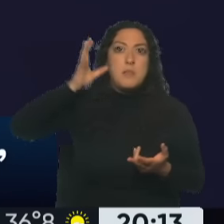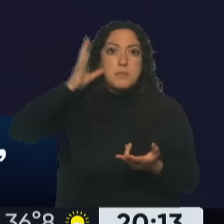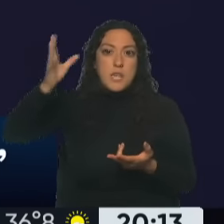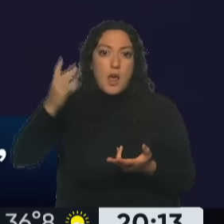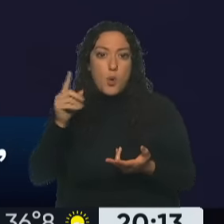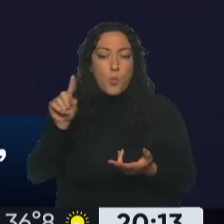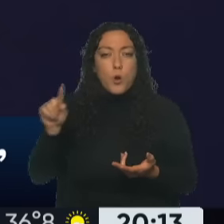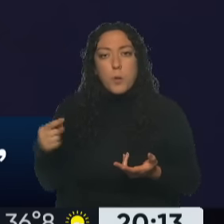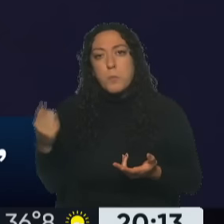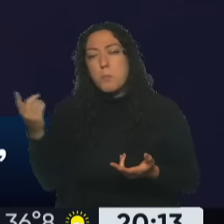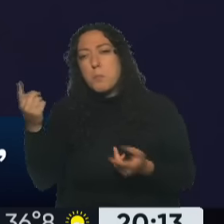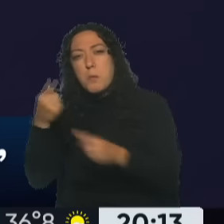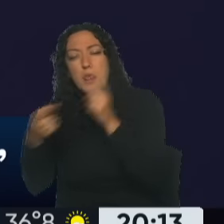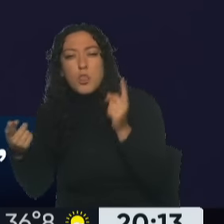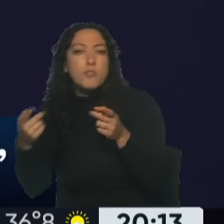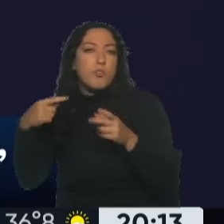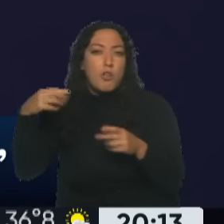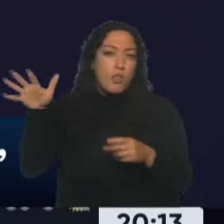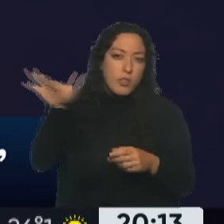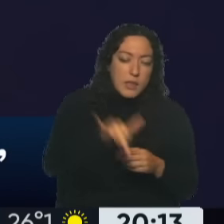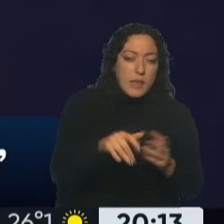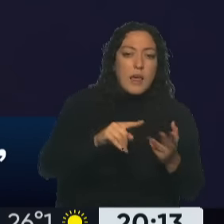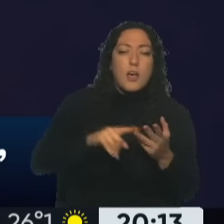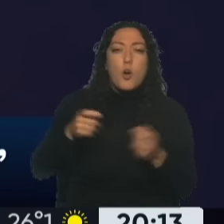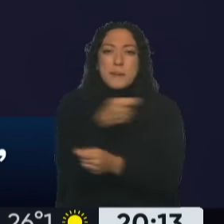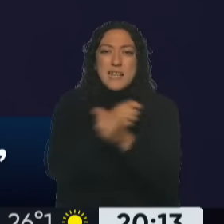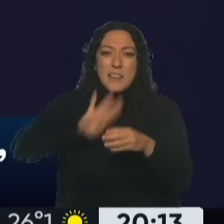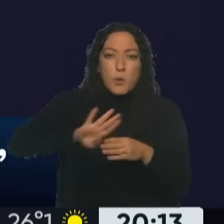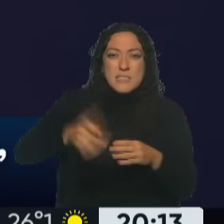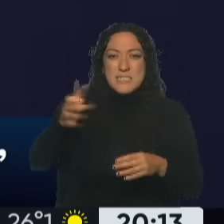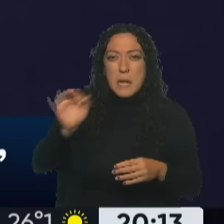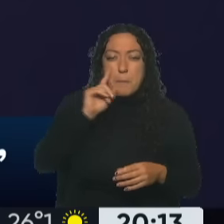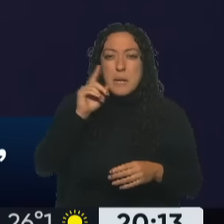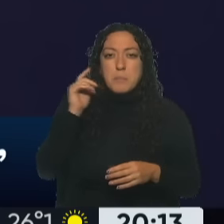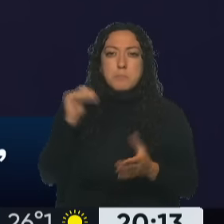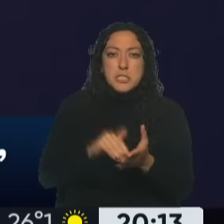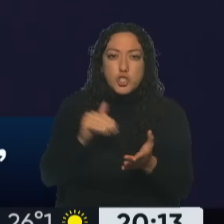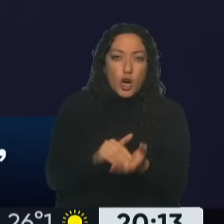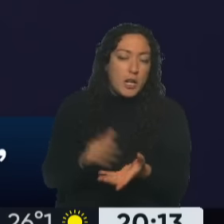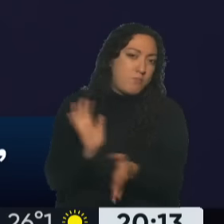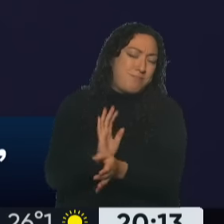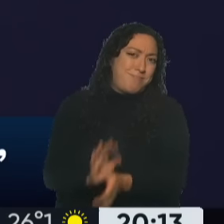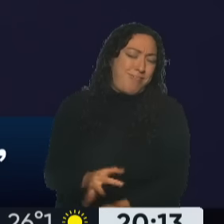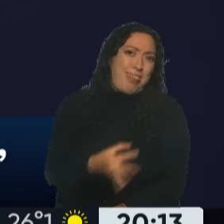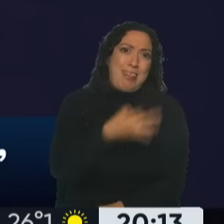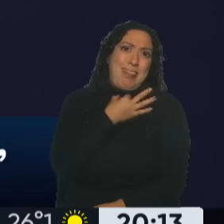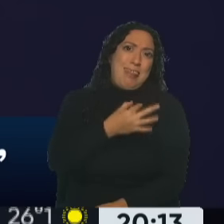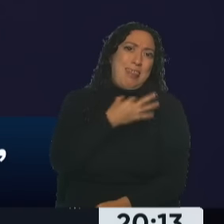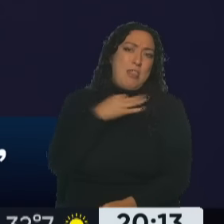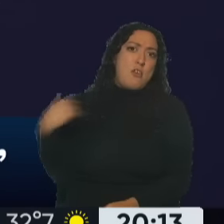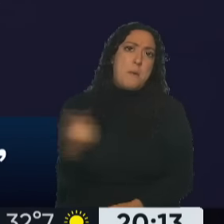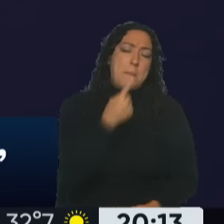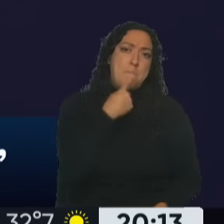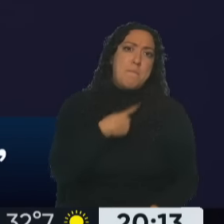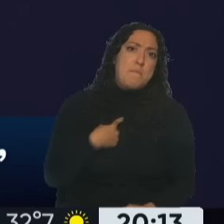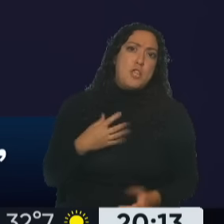por diario una deuda comercial de más de 60,000 millones que era una espada de damocles que todos preguntaban Bueno cómo